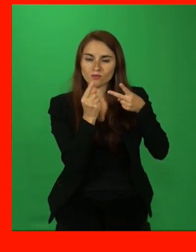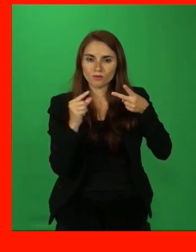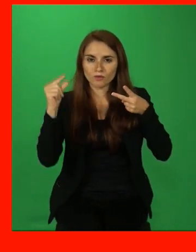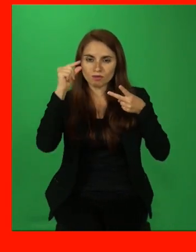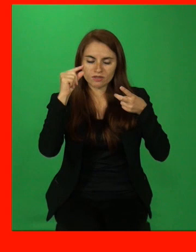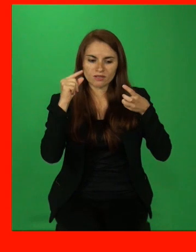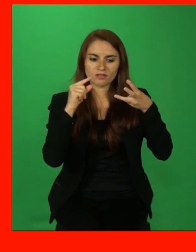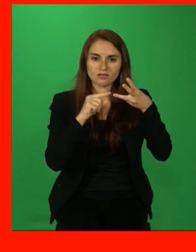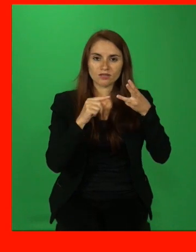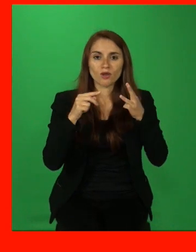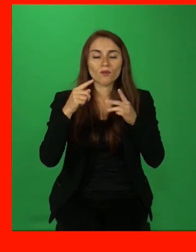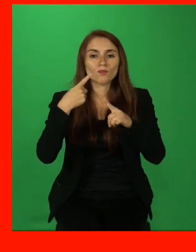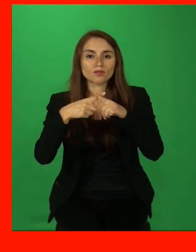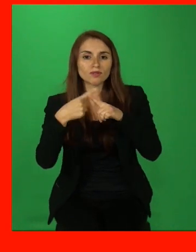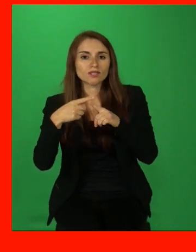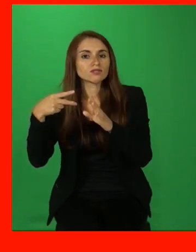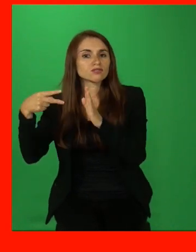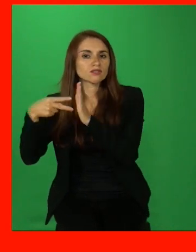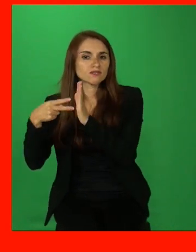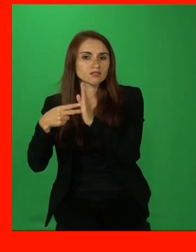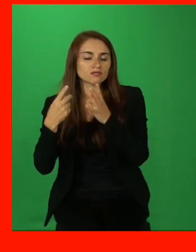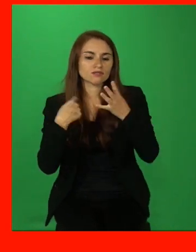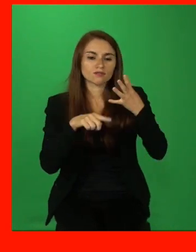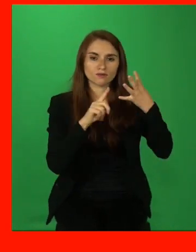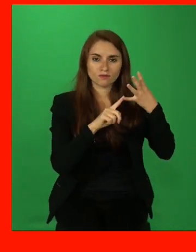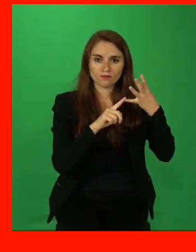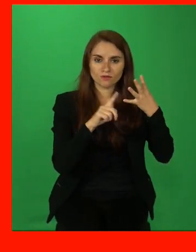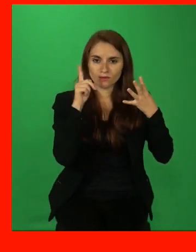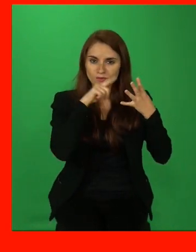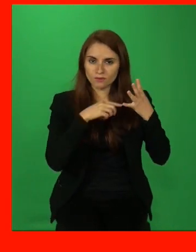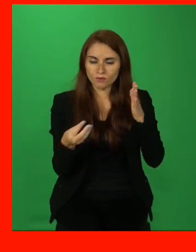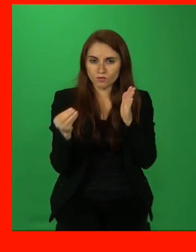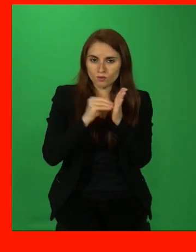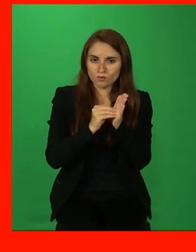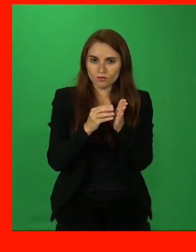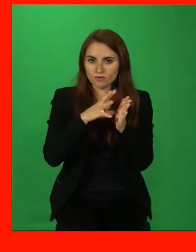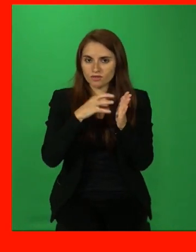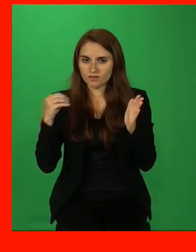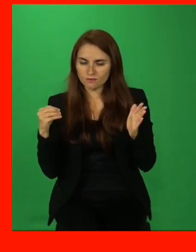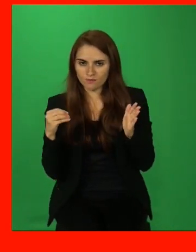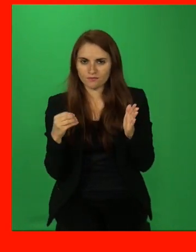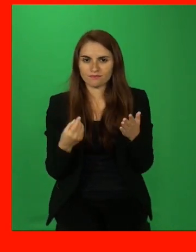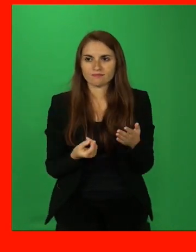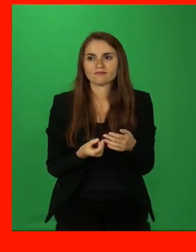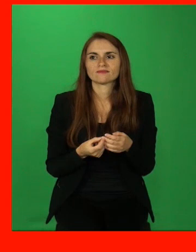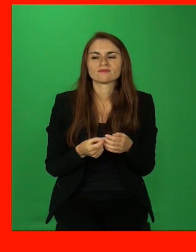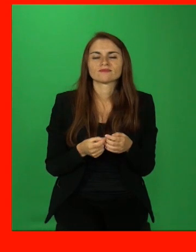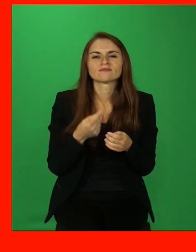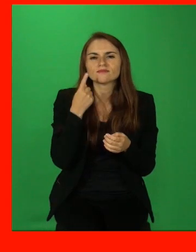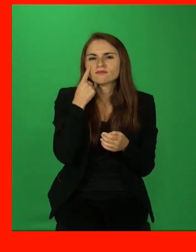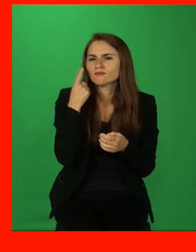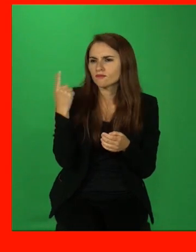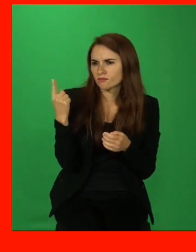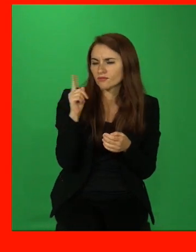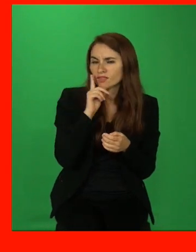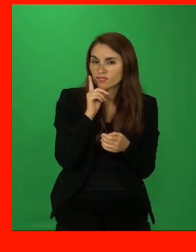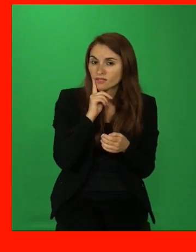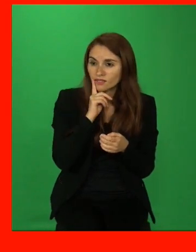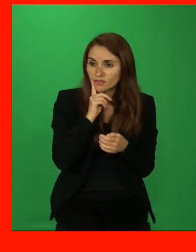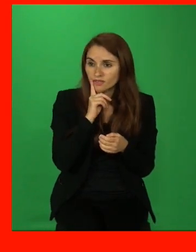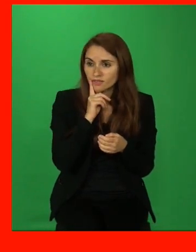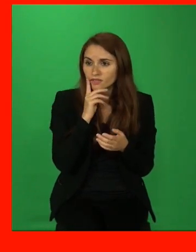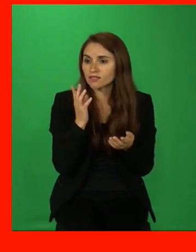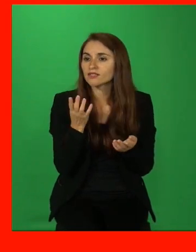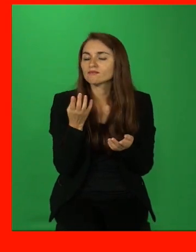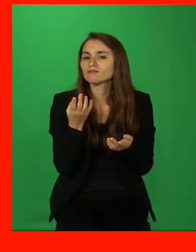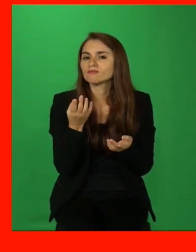multiplicaciones y divisiones en el orden en que aparece y adiciones y sustracciones marcas tienes en este caso